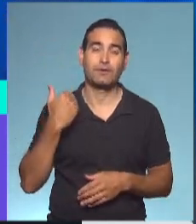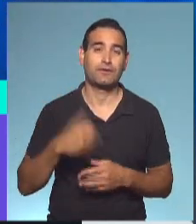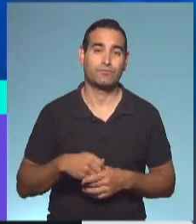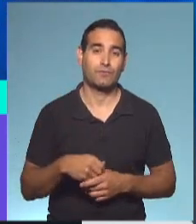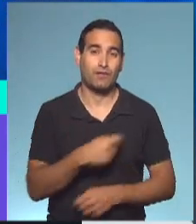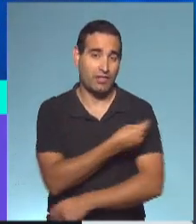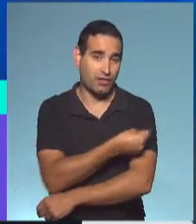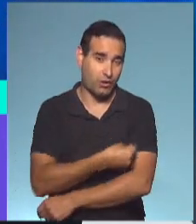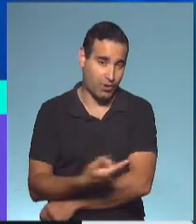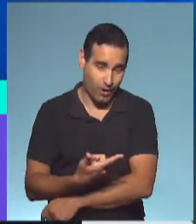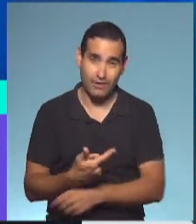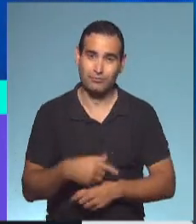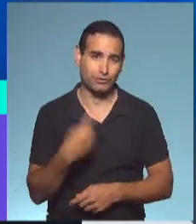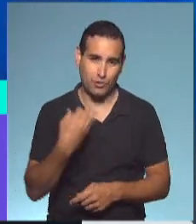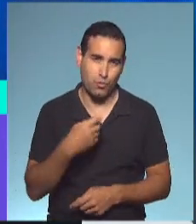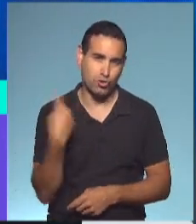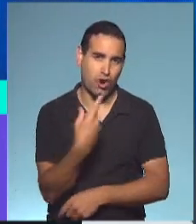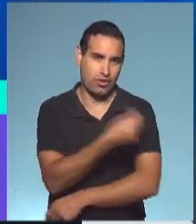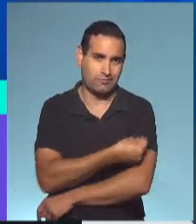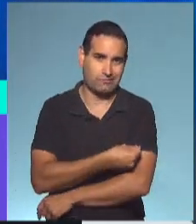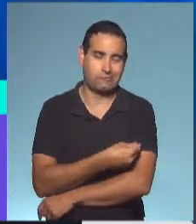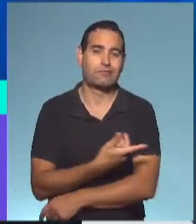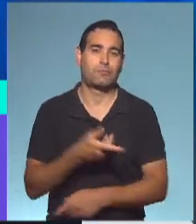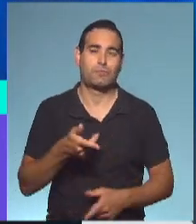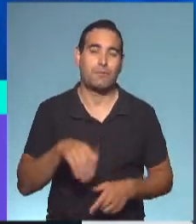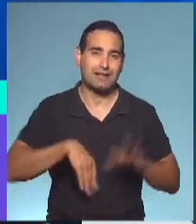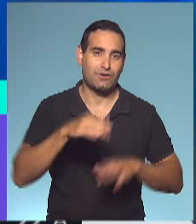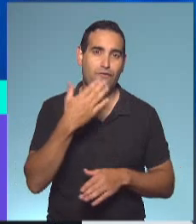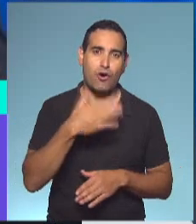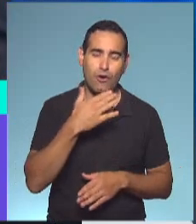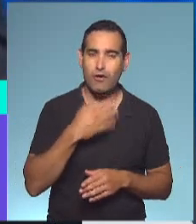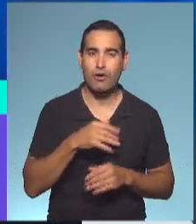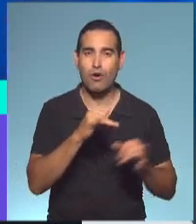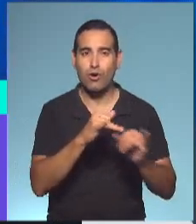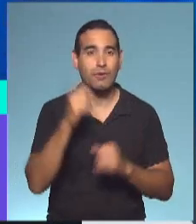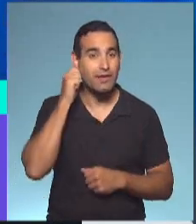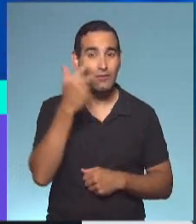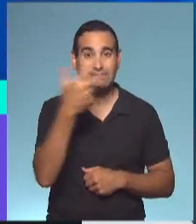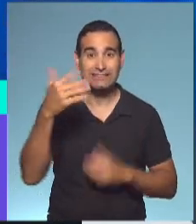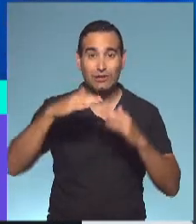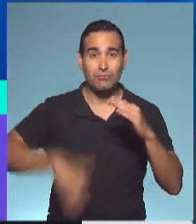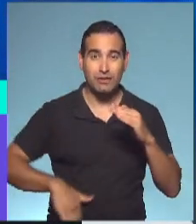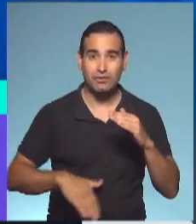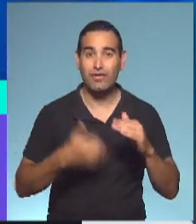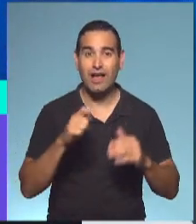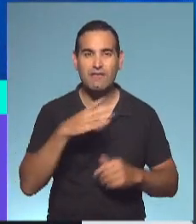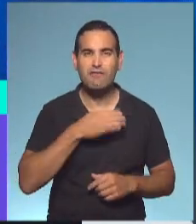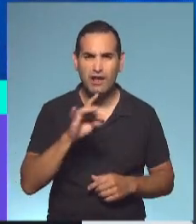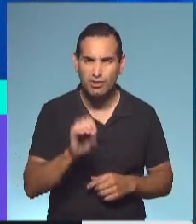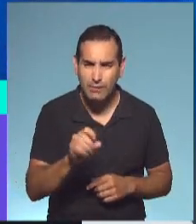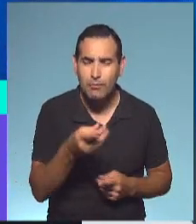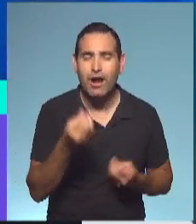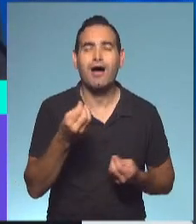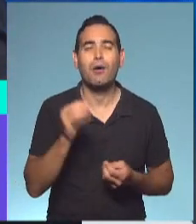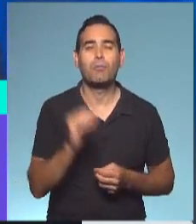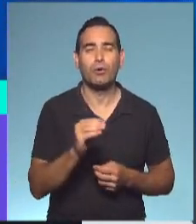tatuajes, porque si no tendrían todos la cara de Graziani, sobre todo para la gente de Boca. Si encontrás un pibe de 25 para abajo que se llama Alfredo, no tengas duda que es por Graziani y